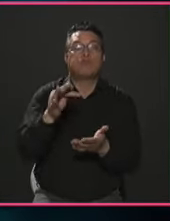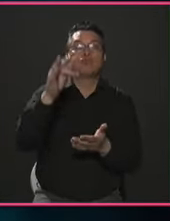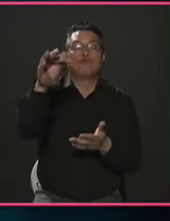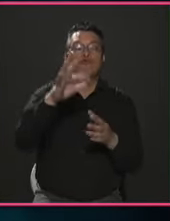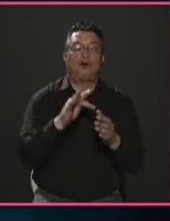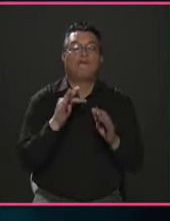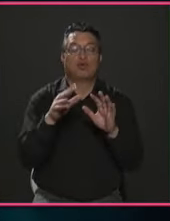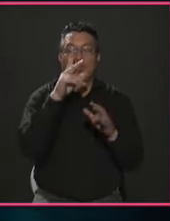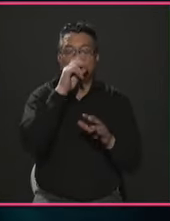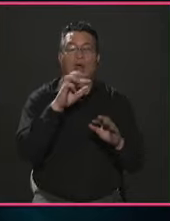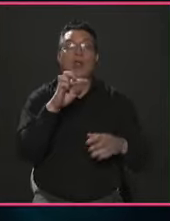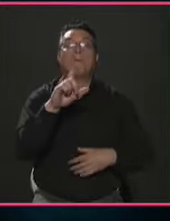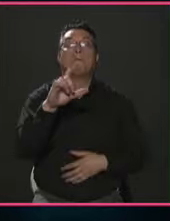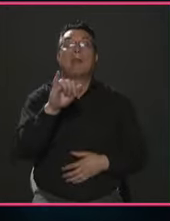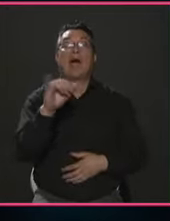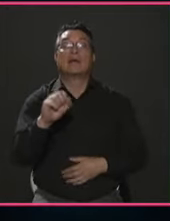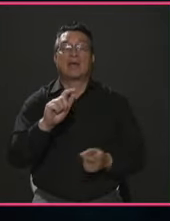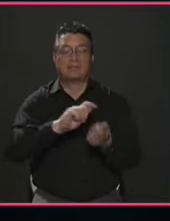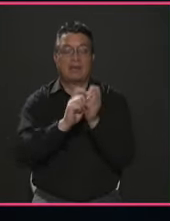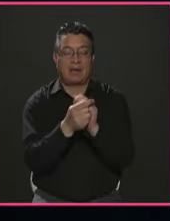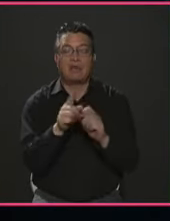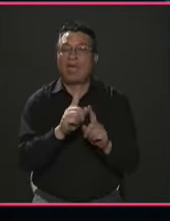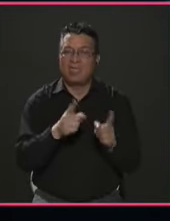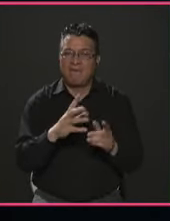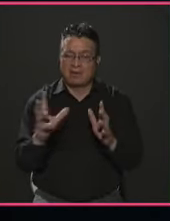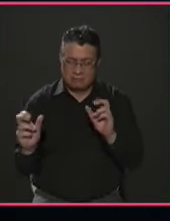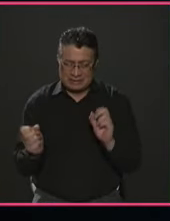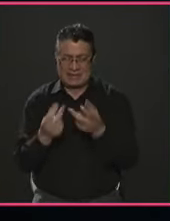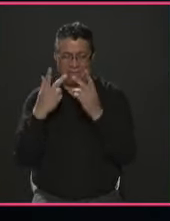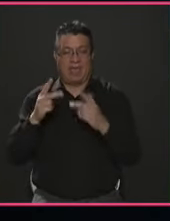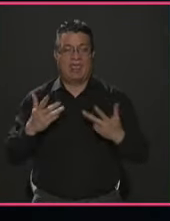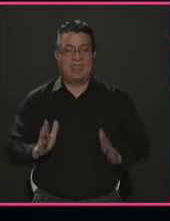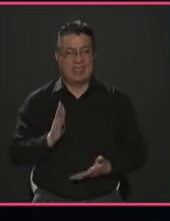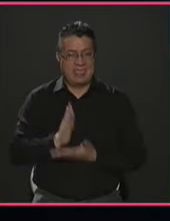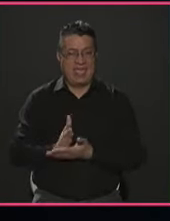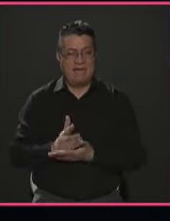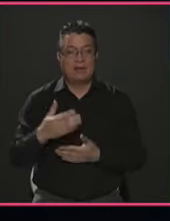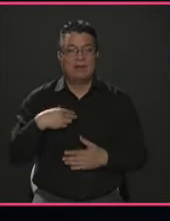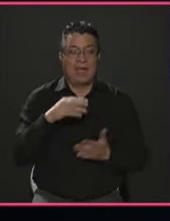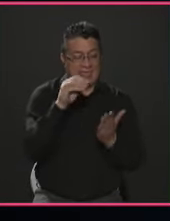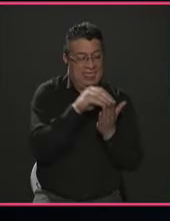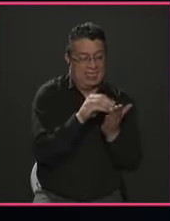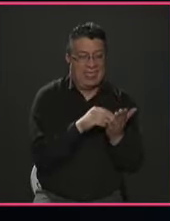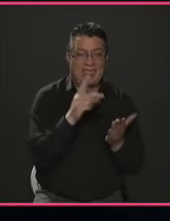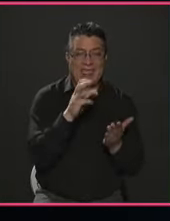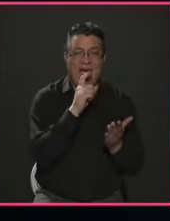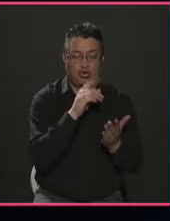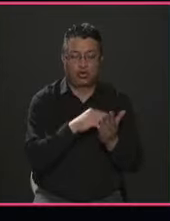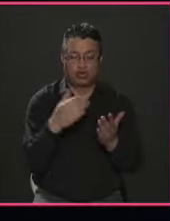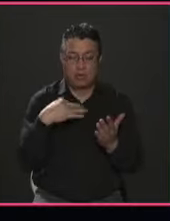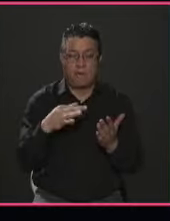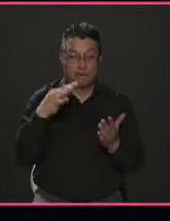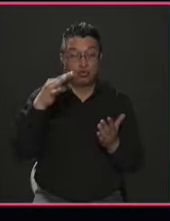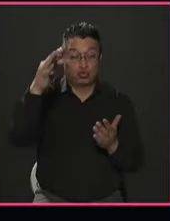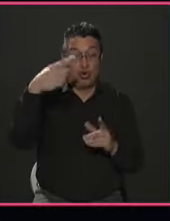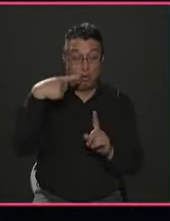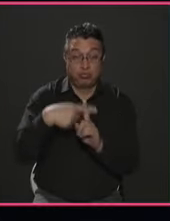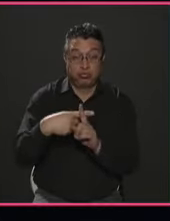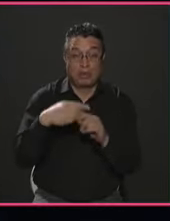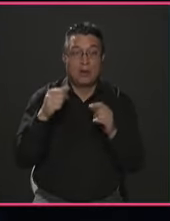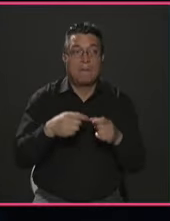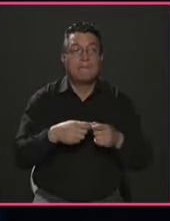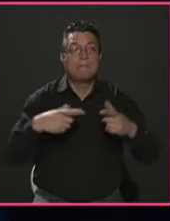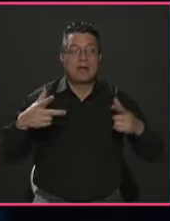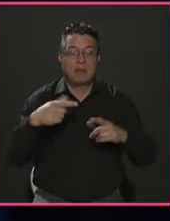en la plaza pública y tenemos que recuperarla porque para capturar los datos que son El combustible del futuro amplifican los